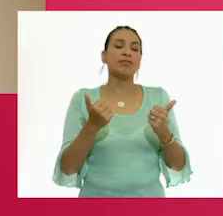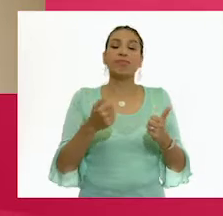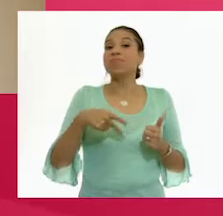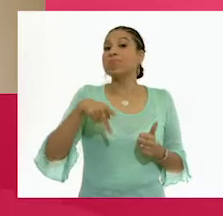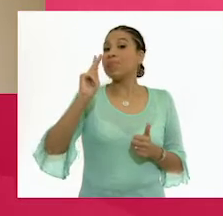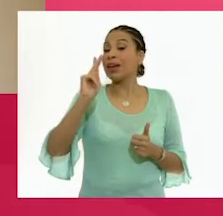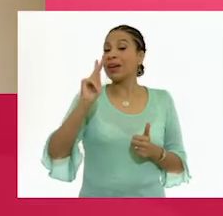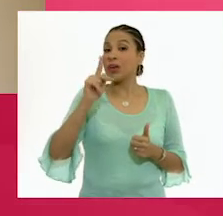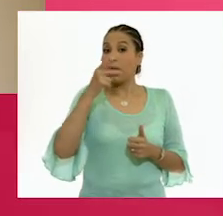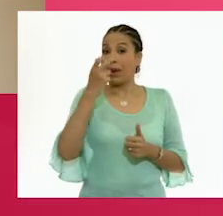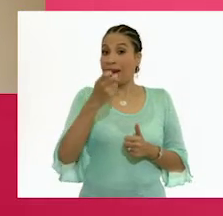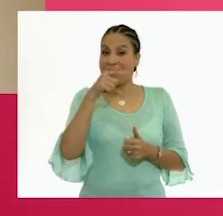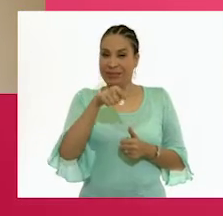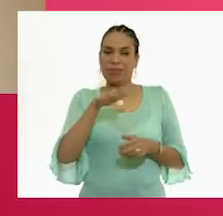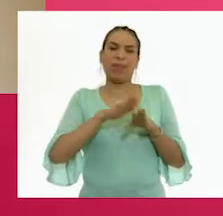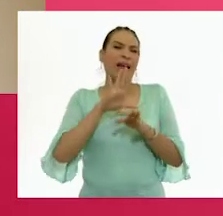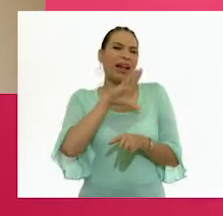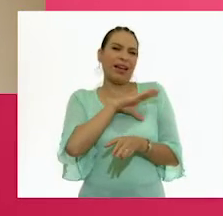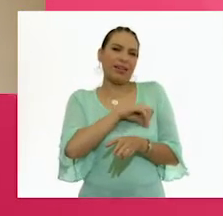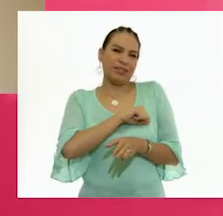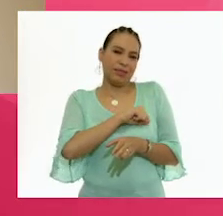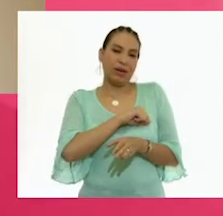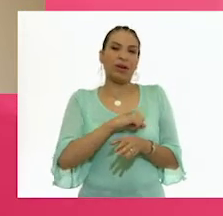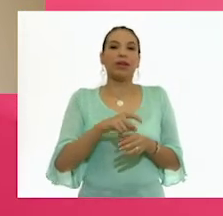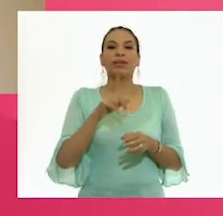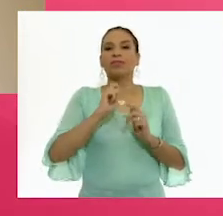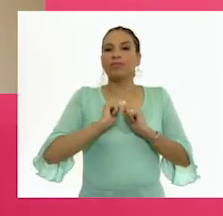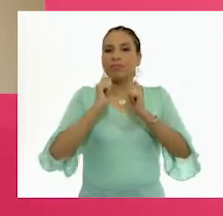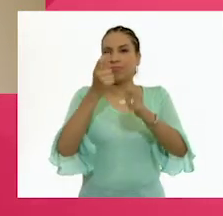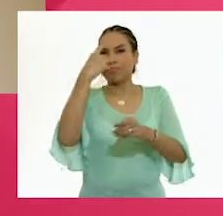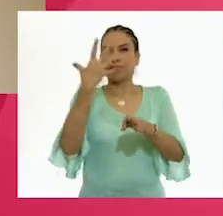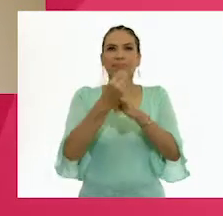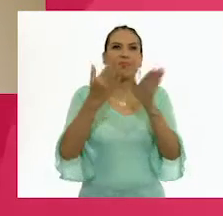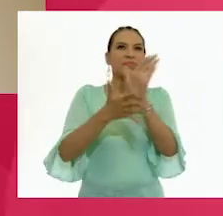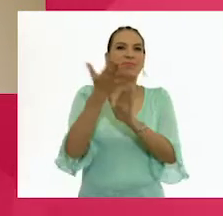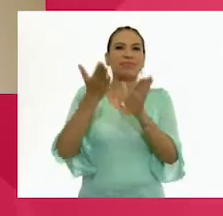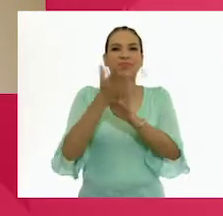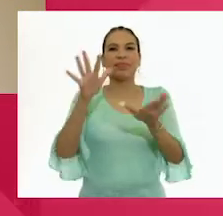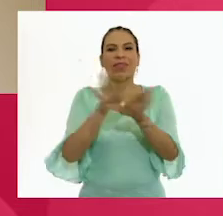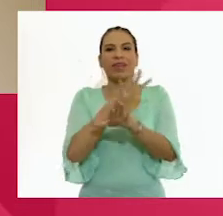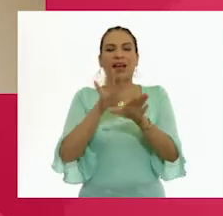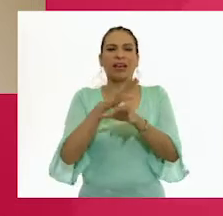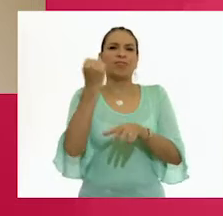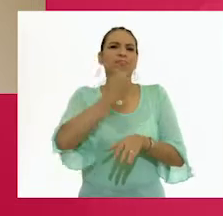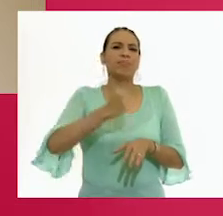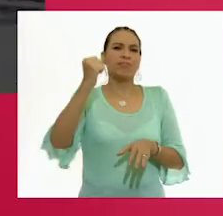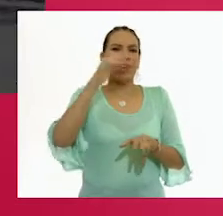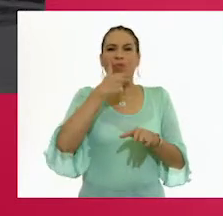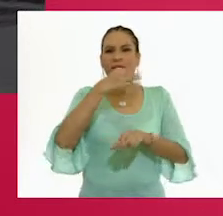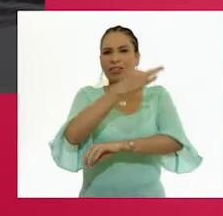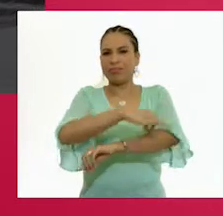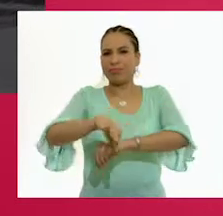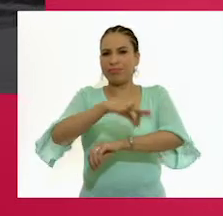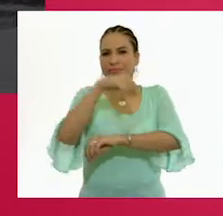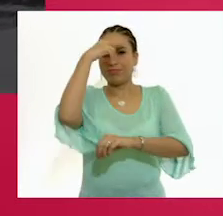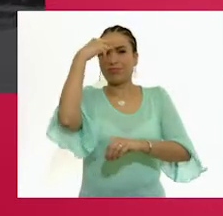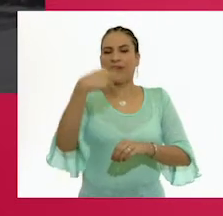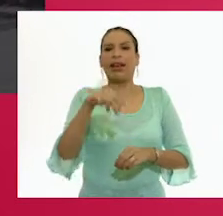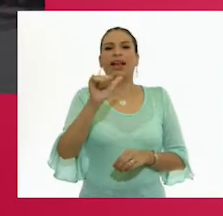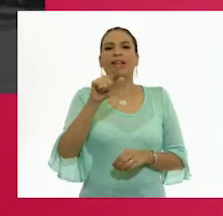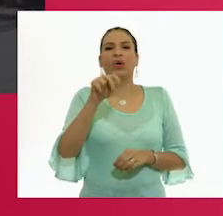dicen que esta era su favorita y le encargó la remodelación a un famoso arquitecto mexicano, don